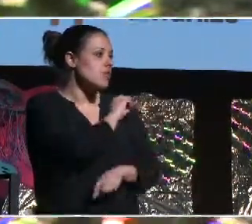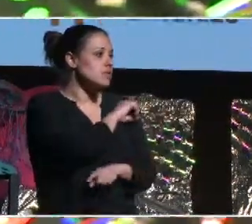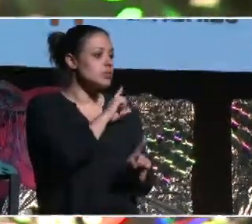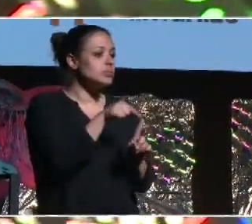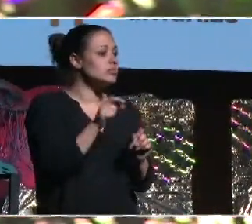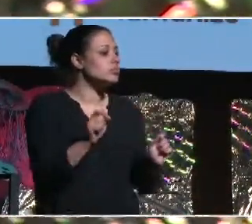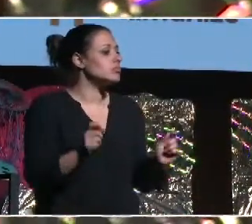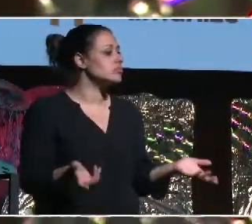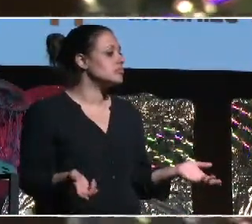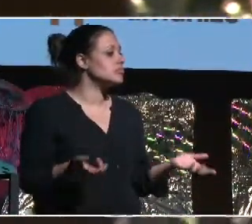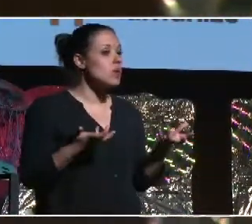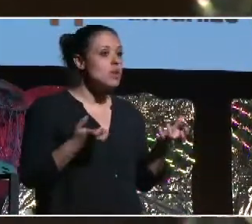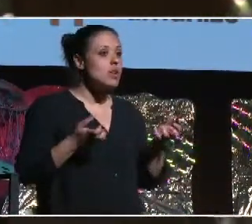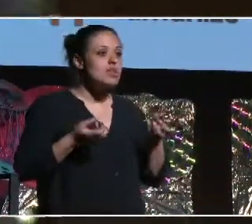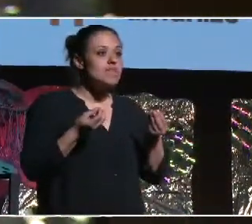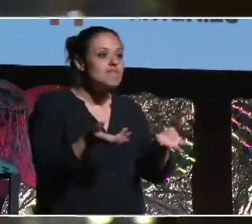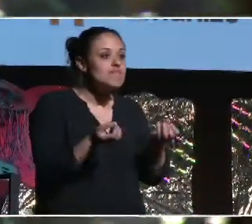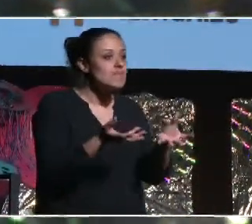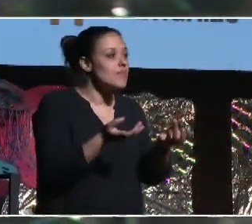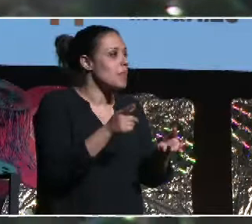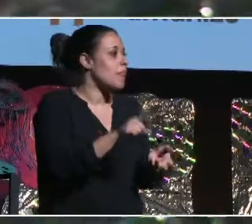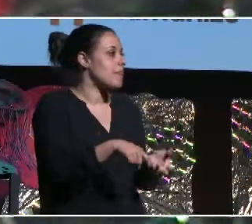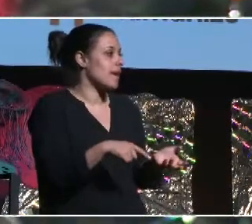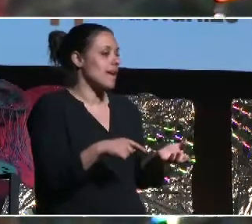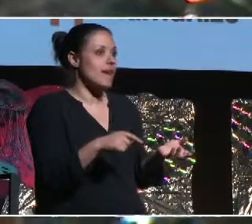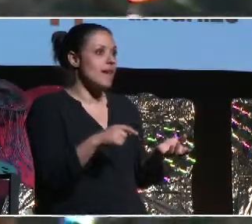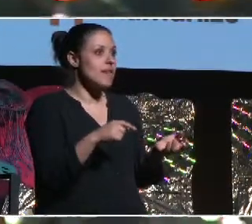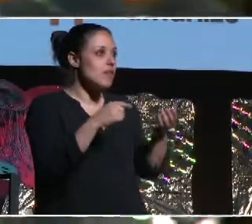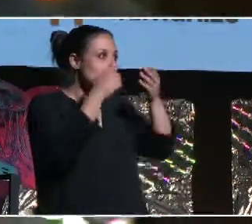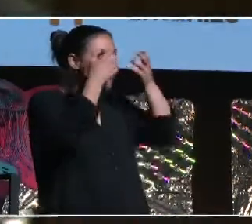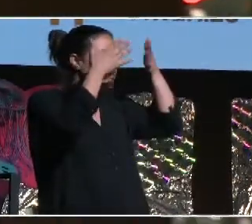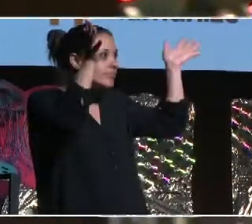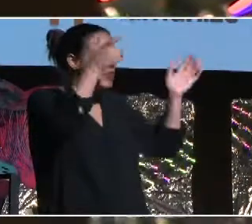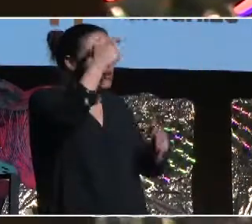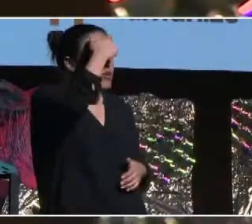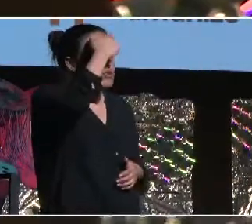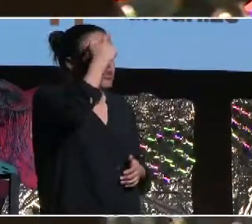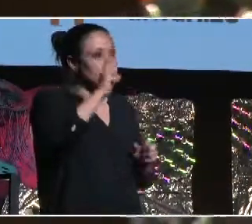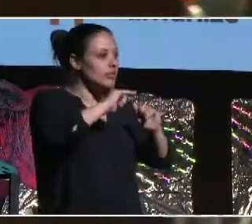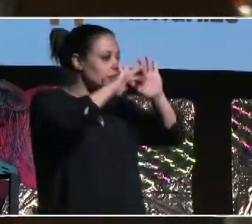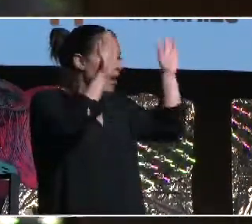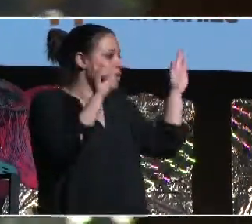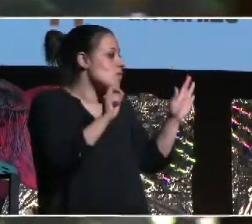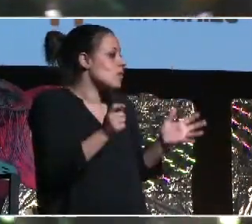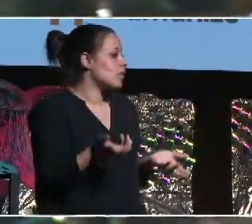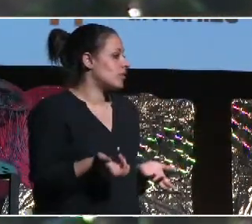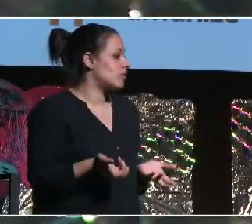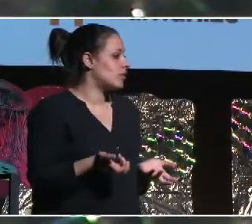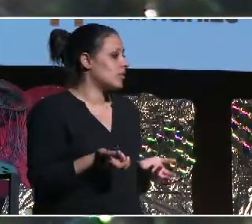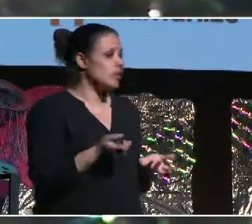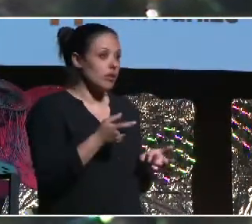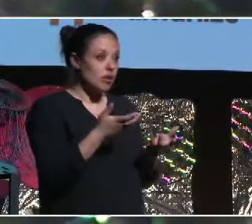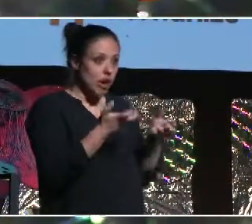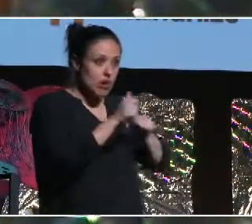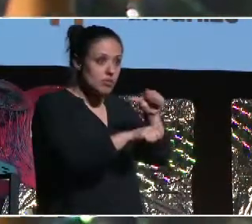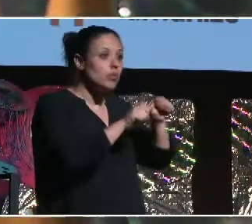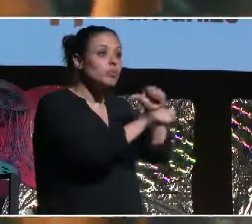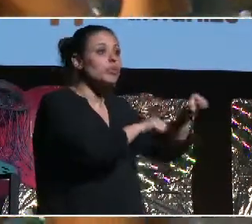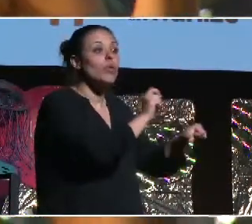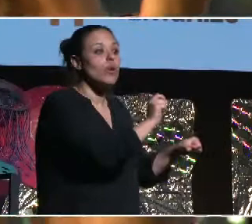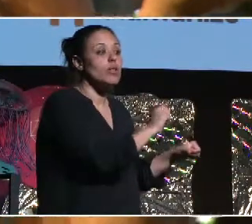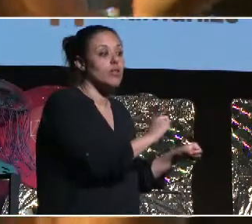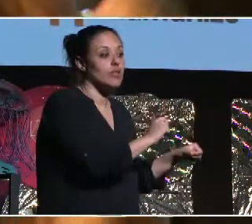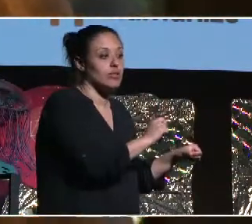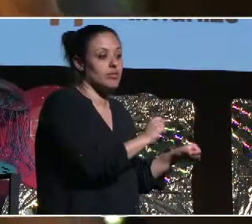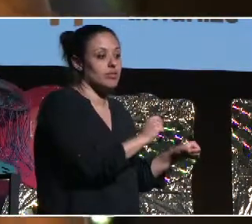mucha claridad sobre, en inglés se habla mucho del outcome, ¿no? Entonces, tener claro eso que queremos transformar. Otra de las cosas